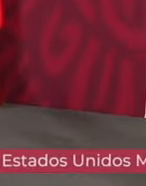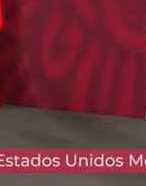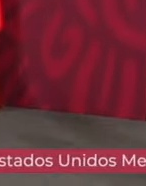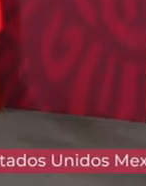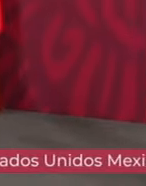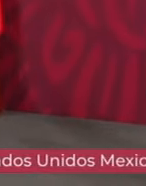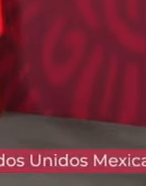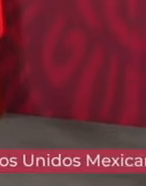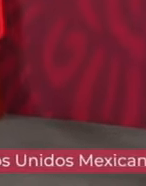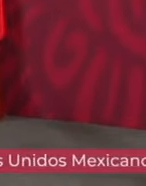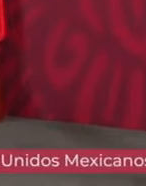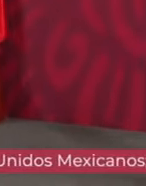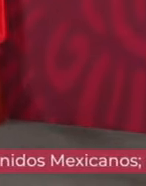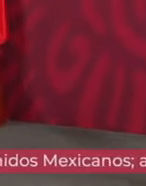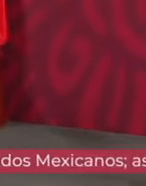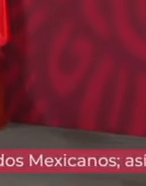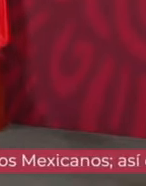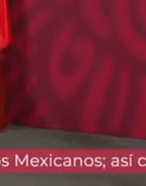proponen